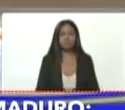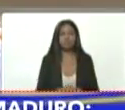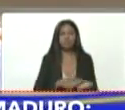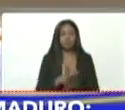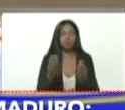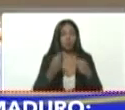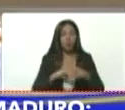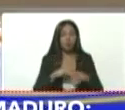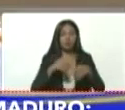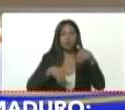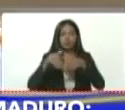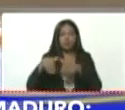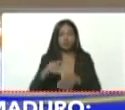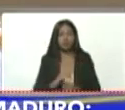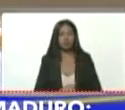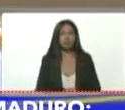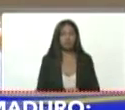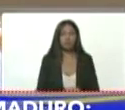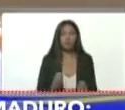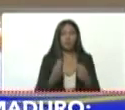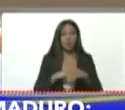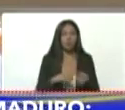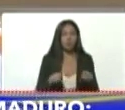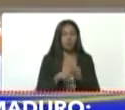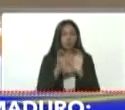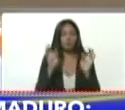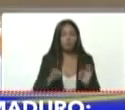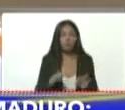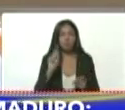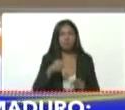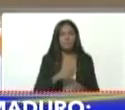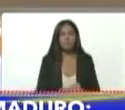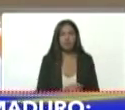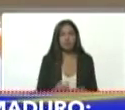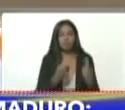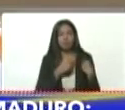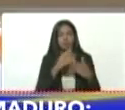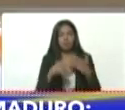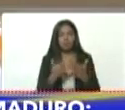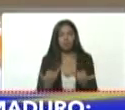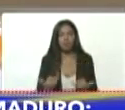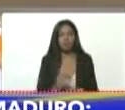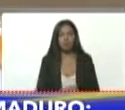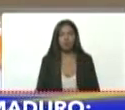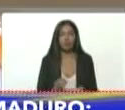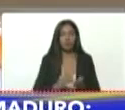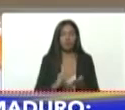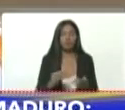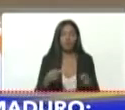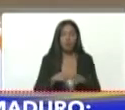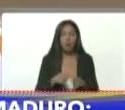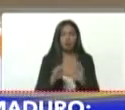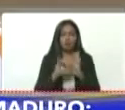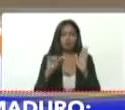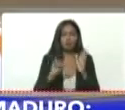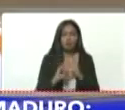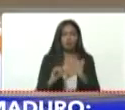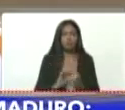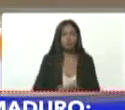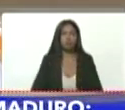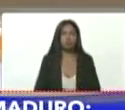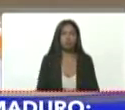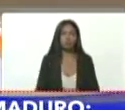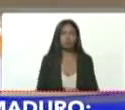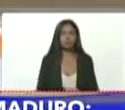acuerdos electorales, acuerdo para la aplicación de la representación proporcional establecida en la Constitución. Esto